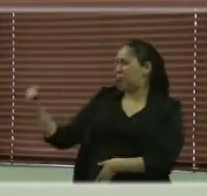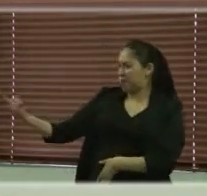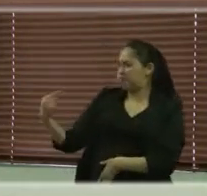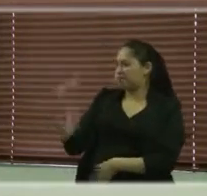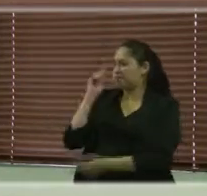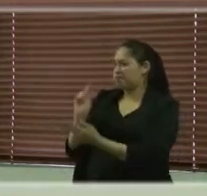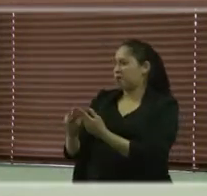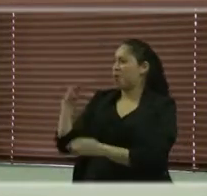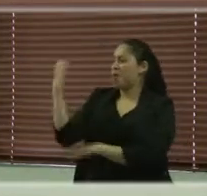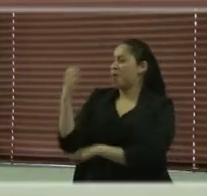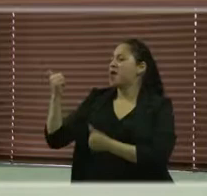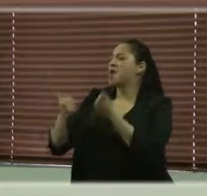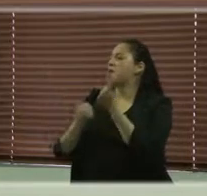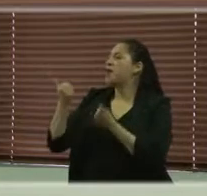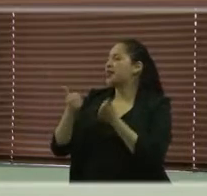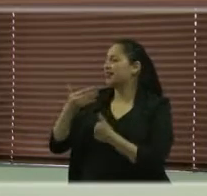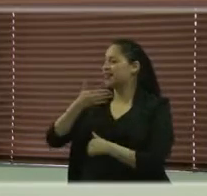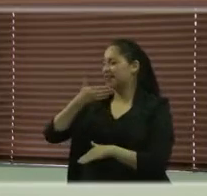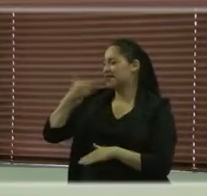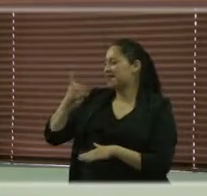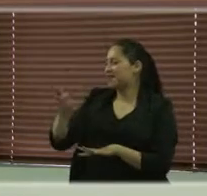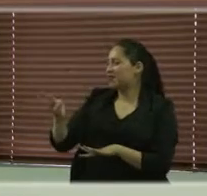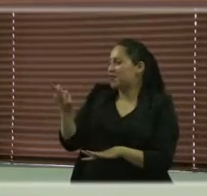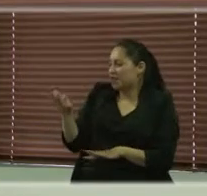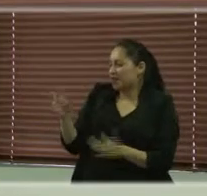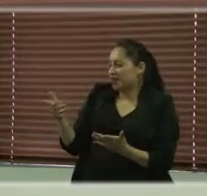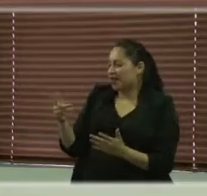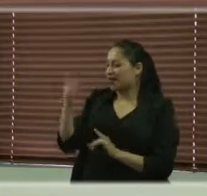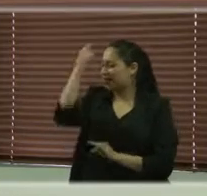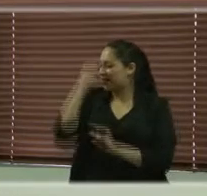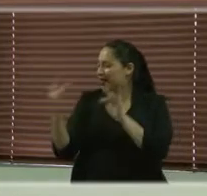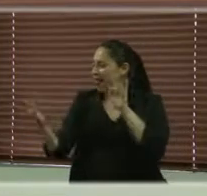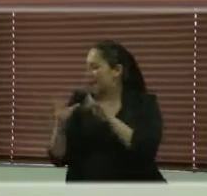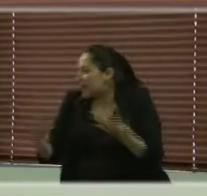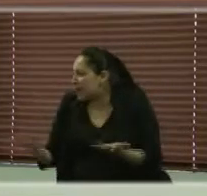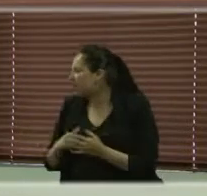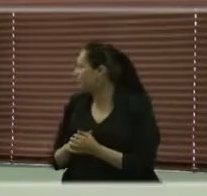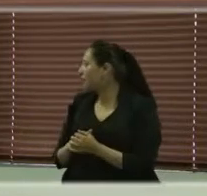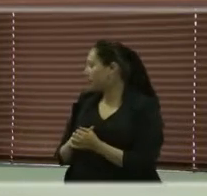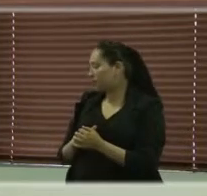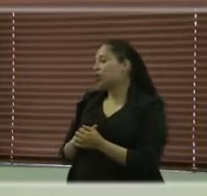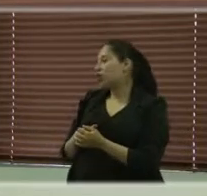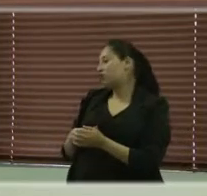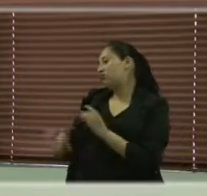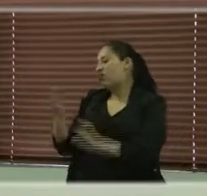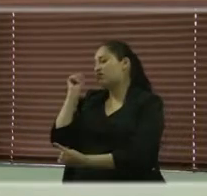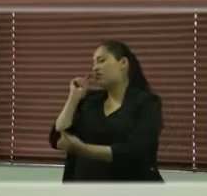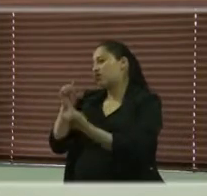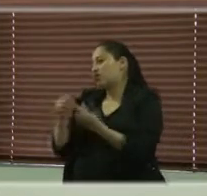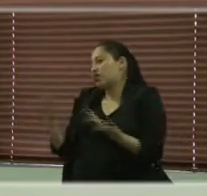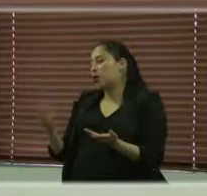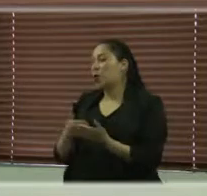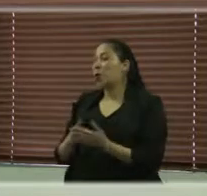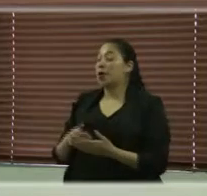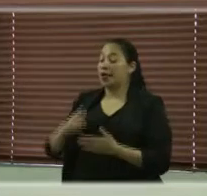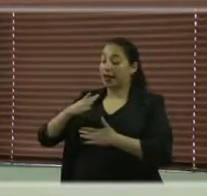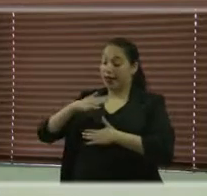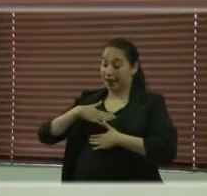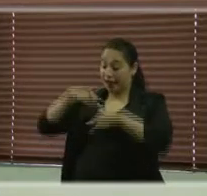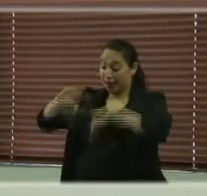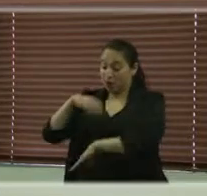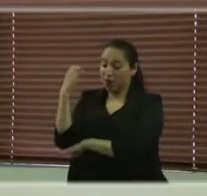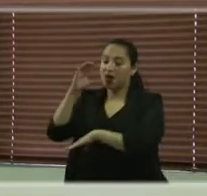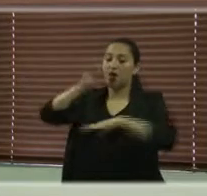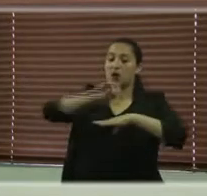vía para hacerlo Pero pero sí la idea es esa no que que las organizaciones puedan